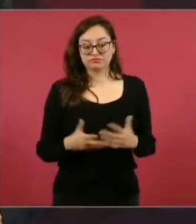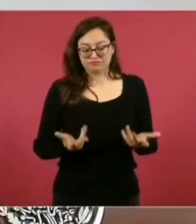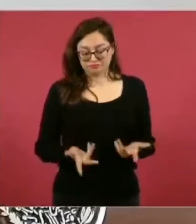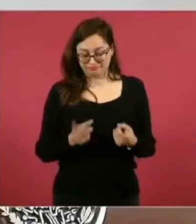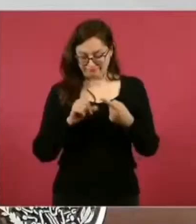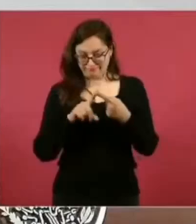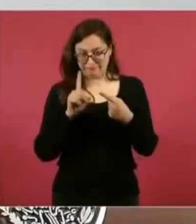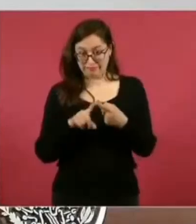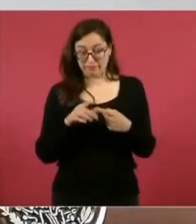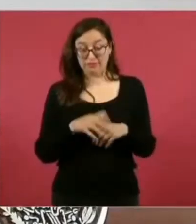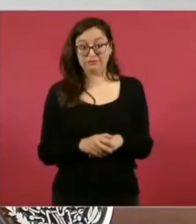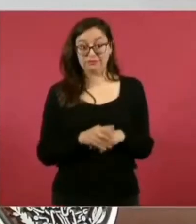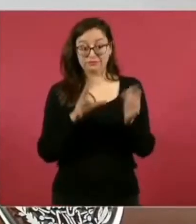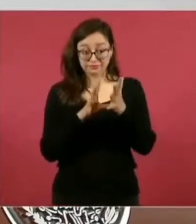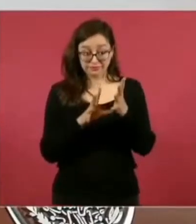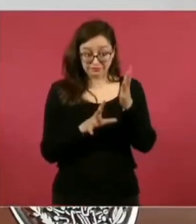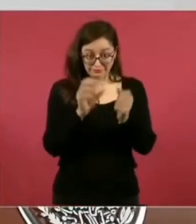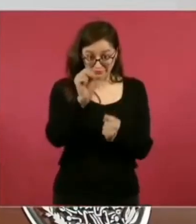fundamento legal